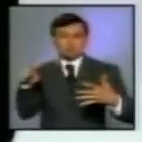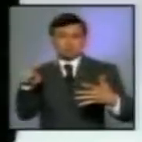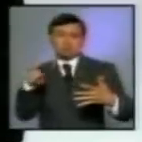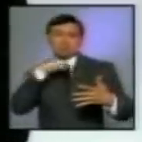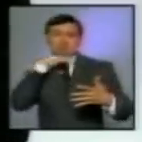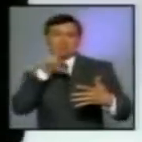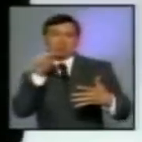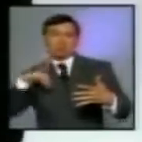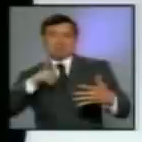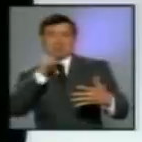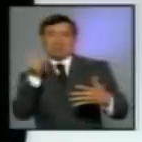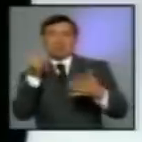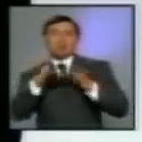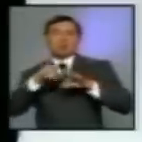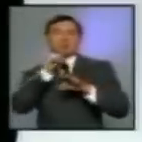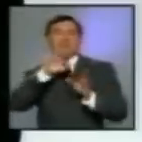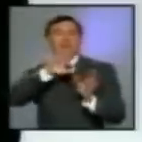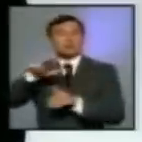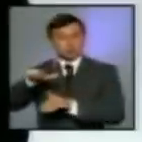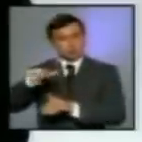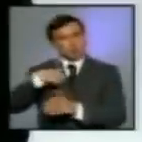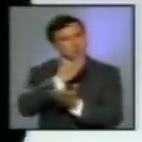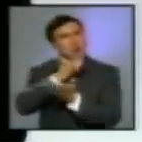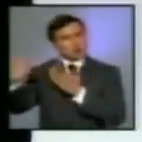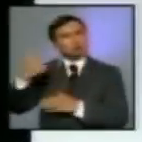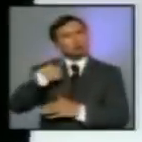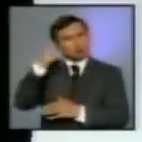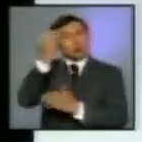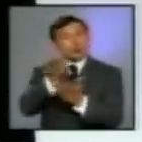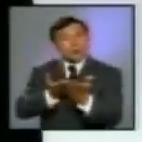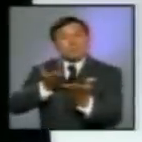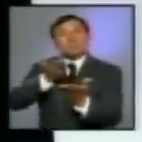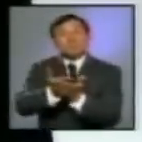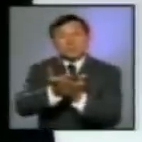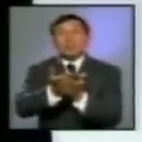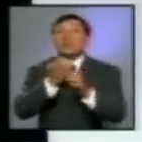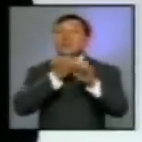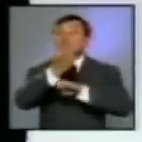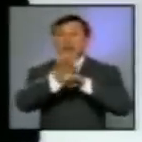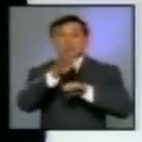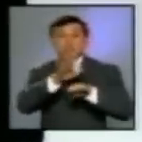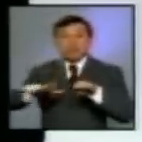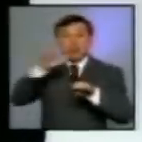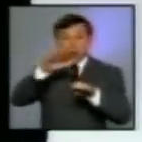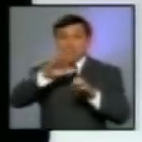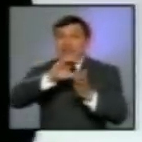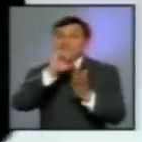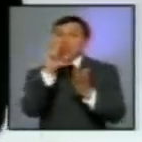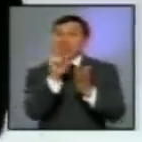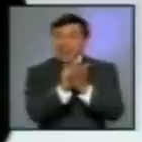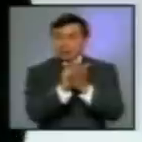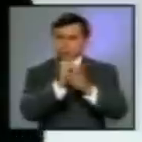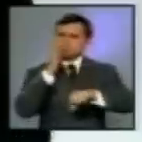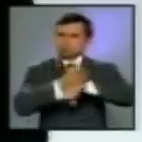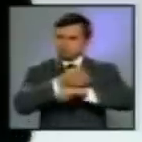Yo propongo que a los estados que no cumplan con ejecutar la reforma penal hasta sus últimas consecuencias,